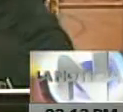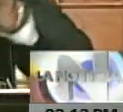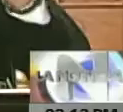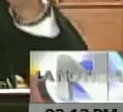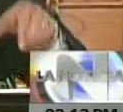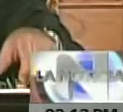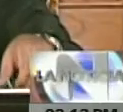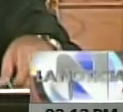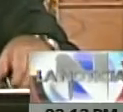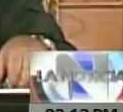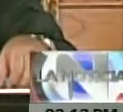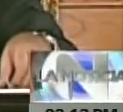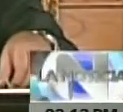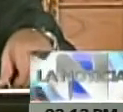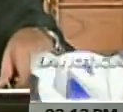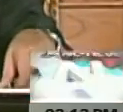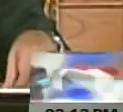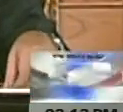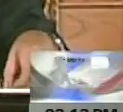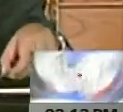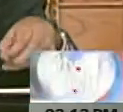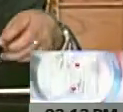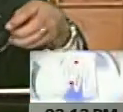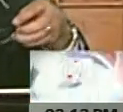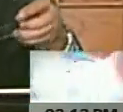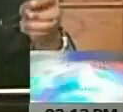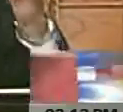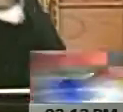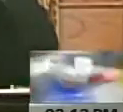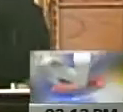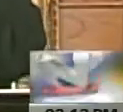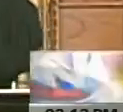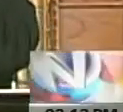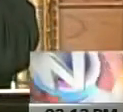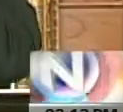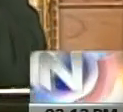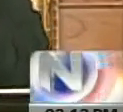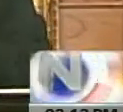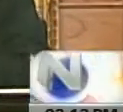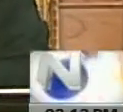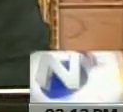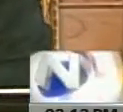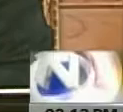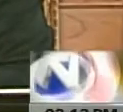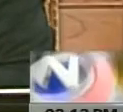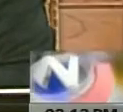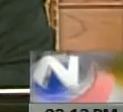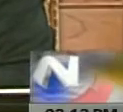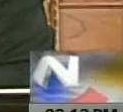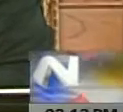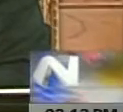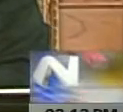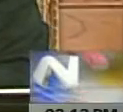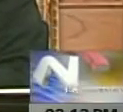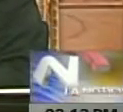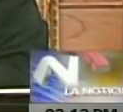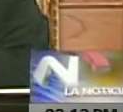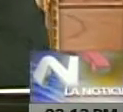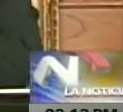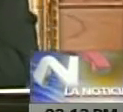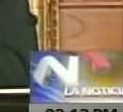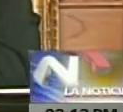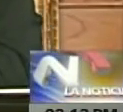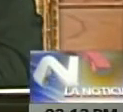Desplegar todas las fuerzas que tenemos, militares, institucionales, políticas. Ernesto Paiva,